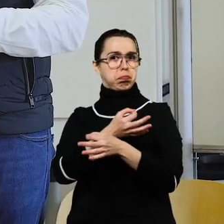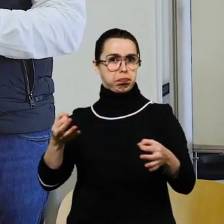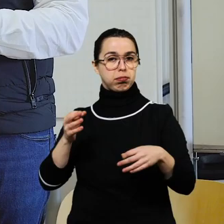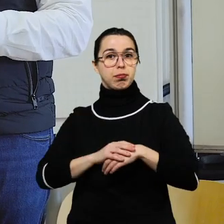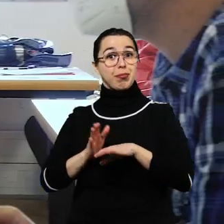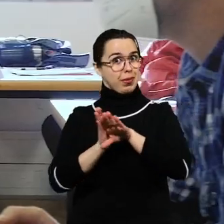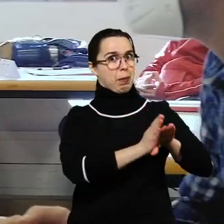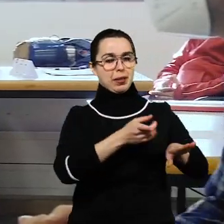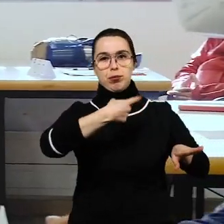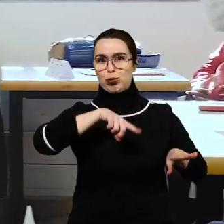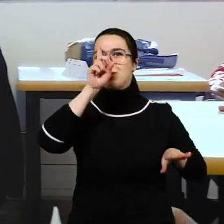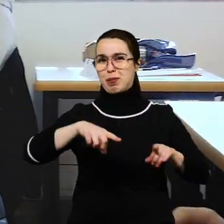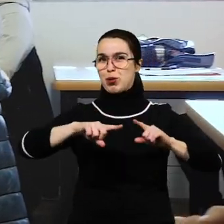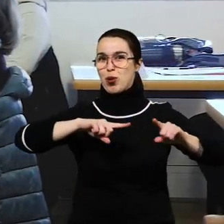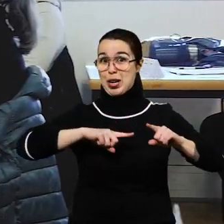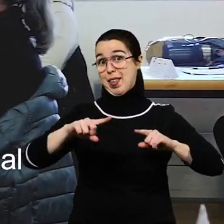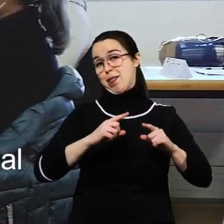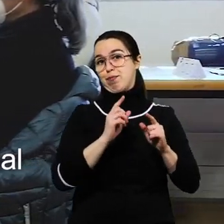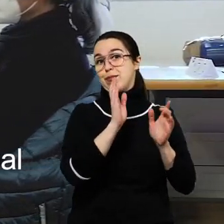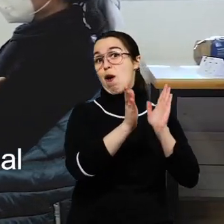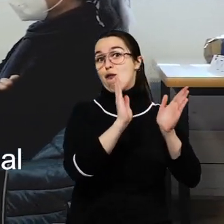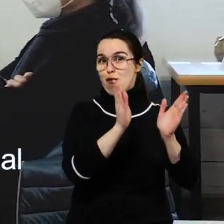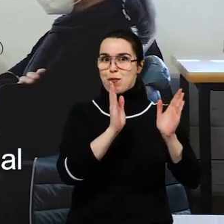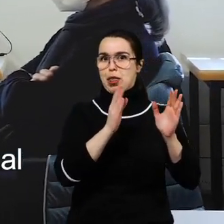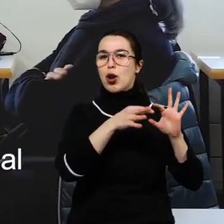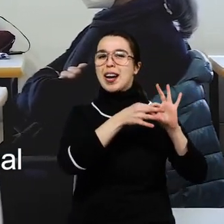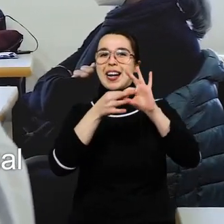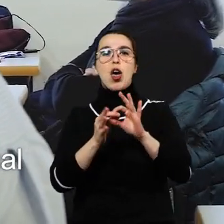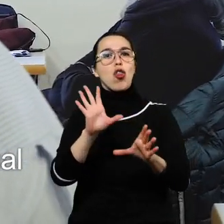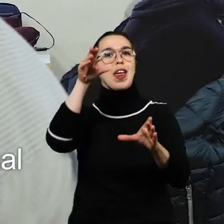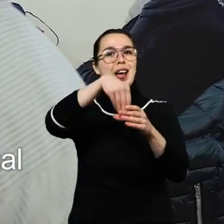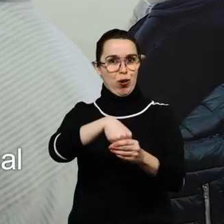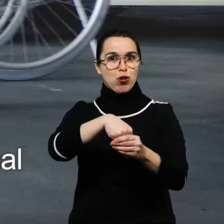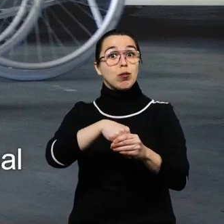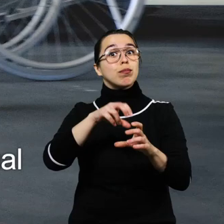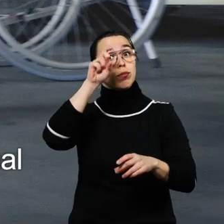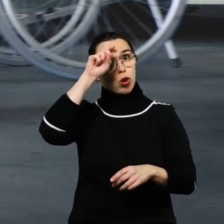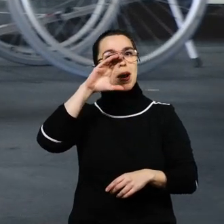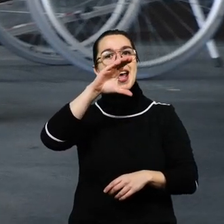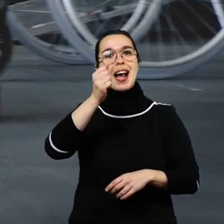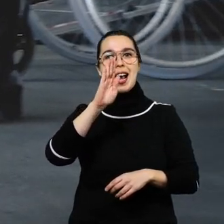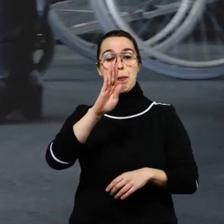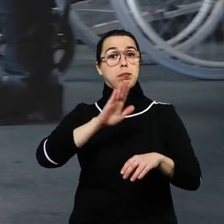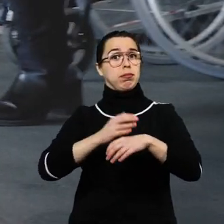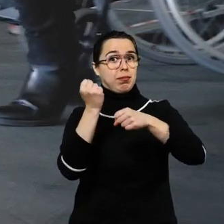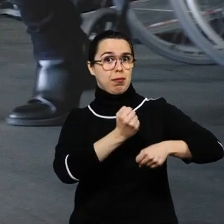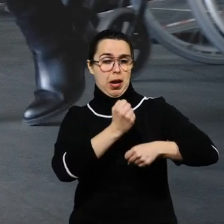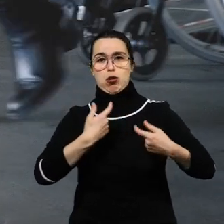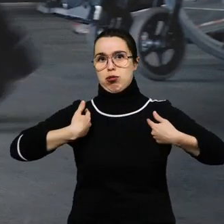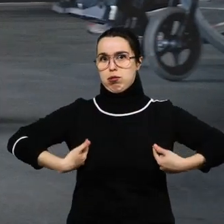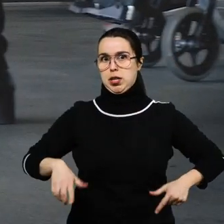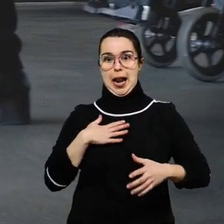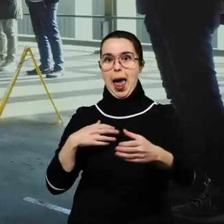incluso recientemente de toda la parte de Bitcons, desde el punto de vista para las personas con discapacidad visual y que